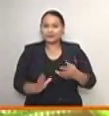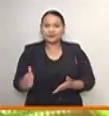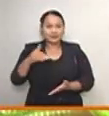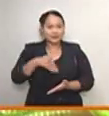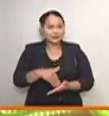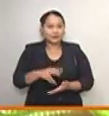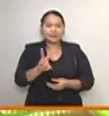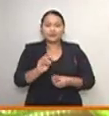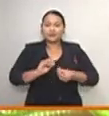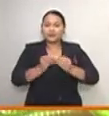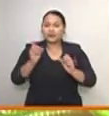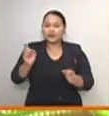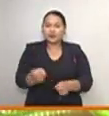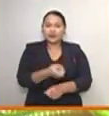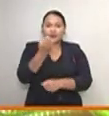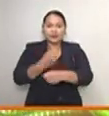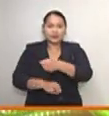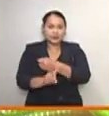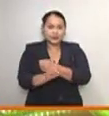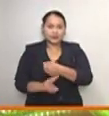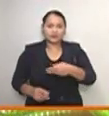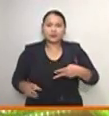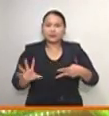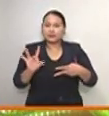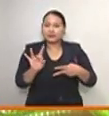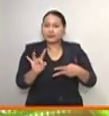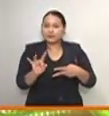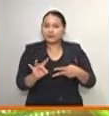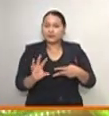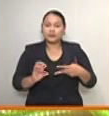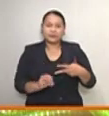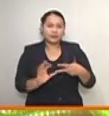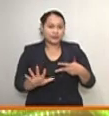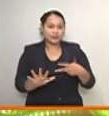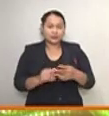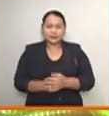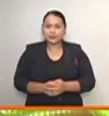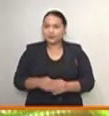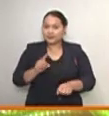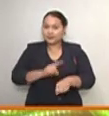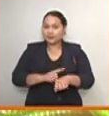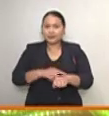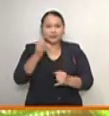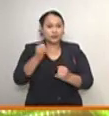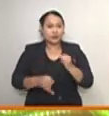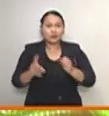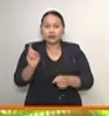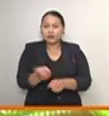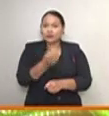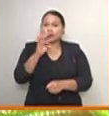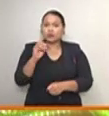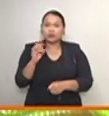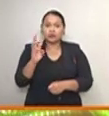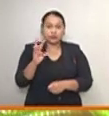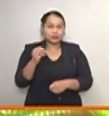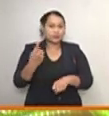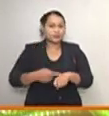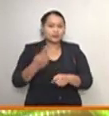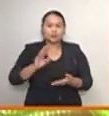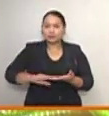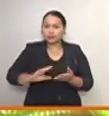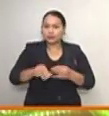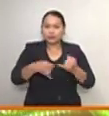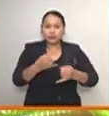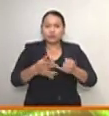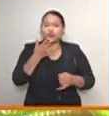con gusto, los dos números premiados es el 18 y el 05. Y vamos a finalizar ganando 60 veces tu inversión con tu juego favorito